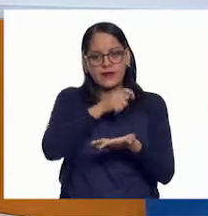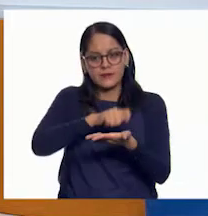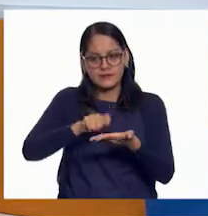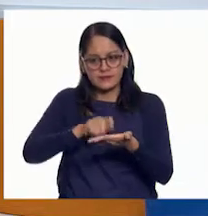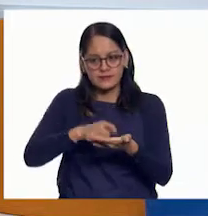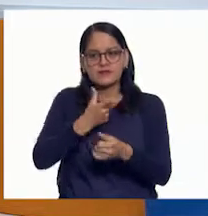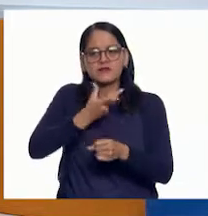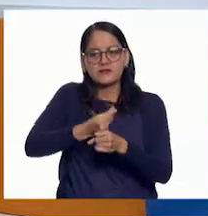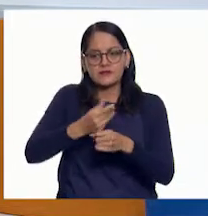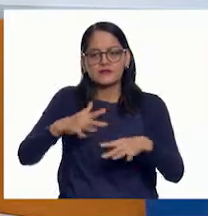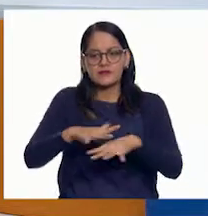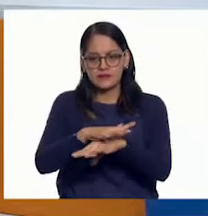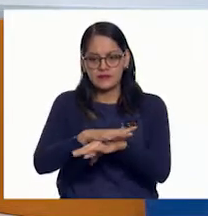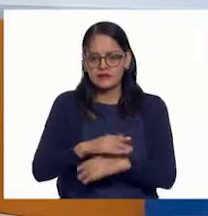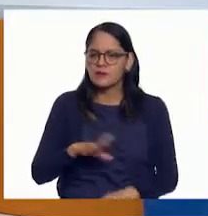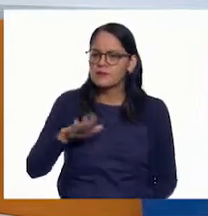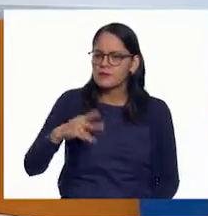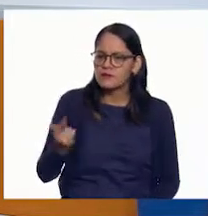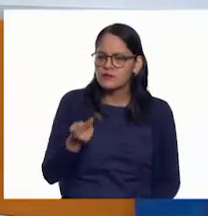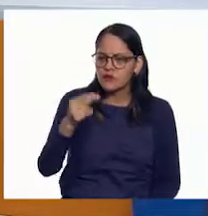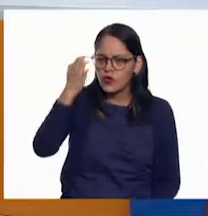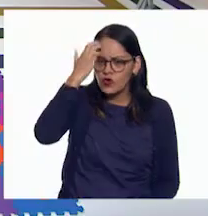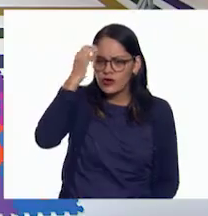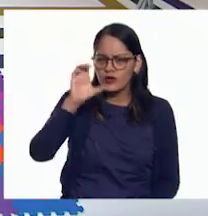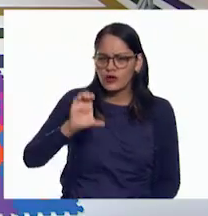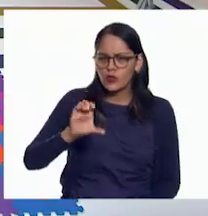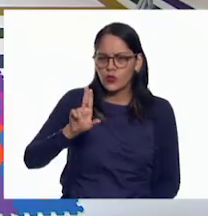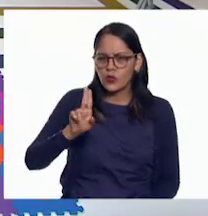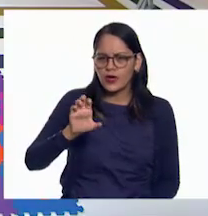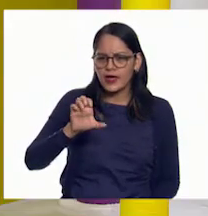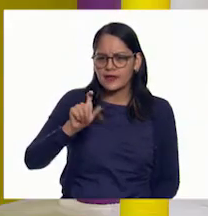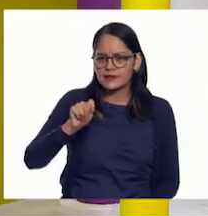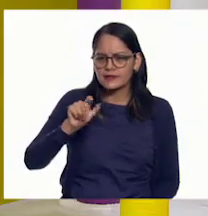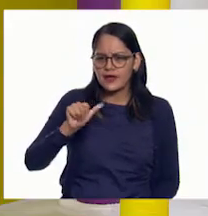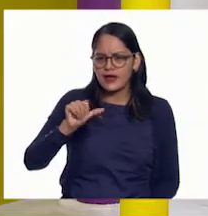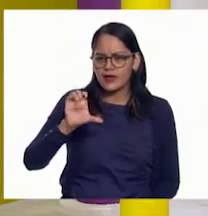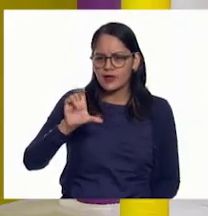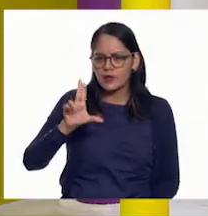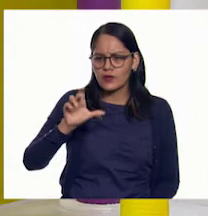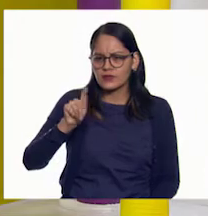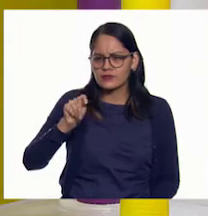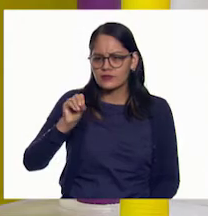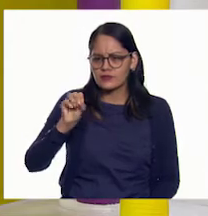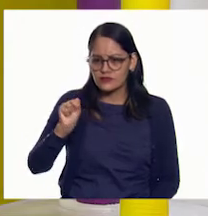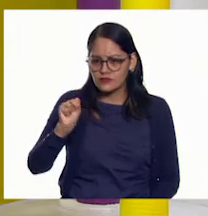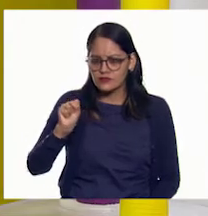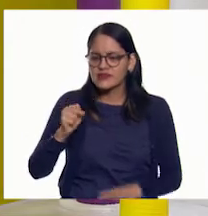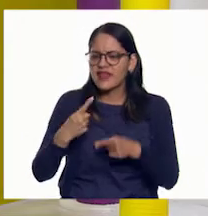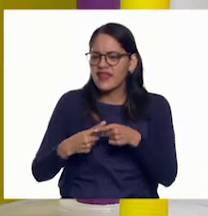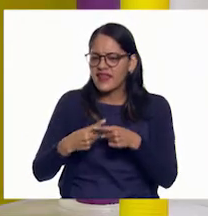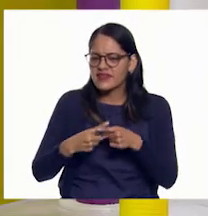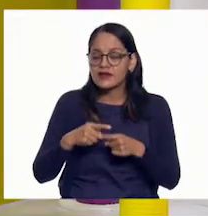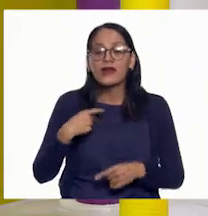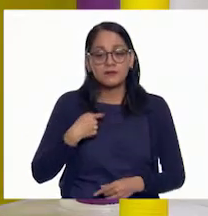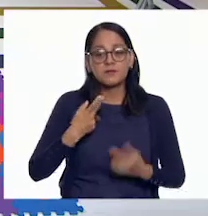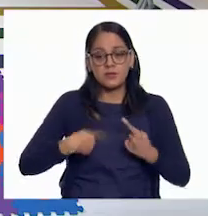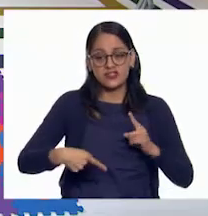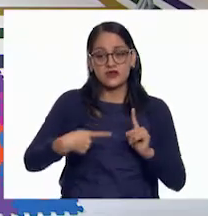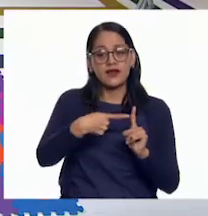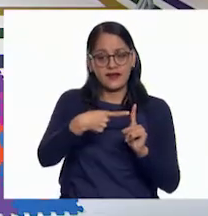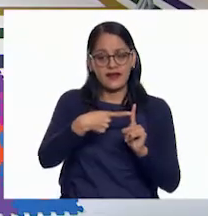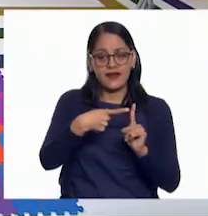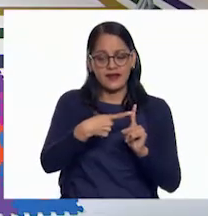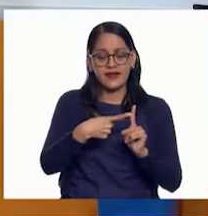Pero ¿ustedes saben qué es un cuentacuentos? ¿Un cuentacuentos? Pues alguien que cuenta cuentos, me imagino. Ajá, es alguien que